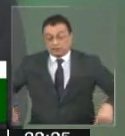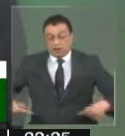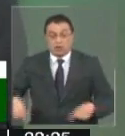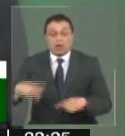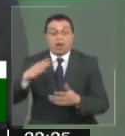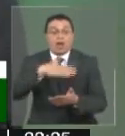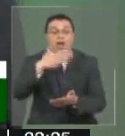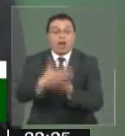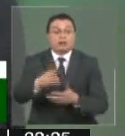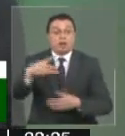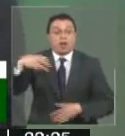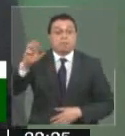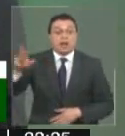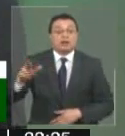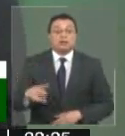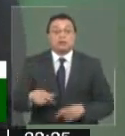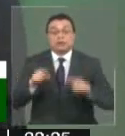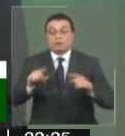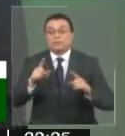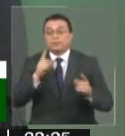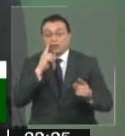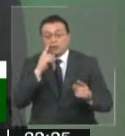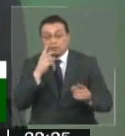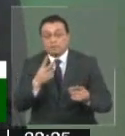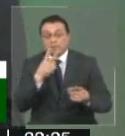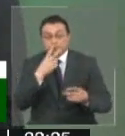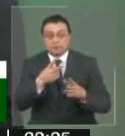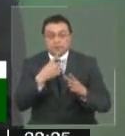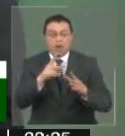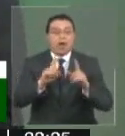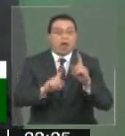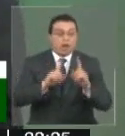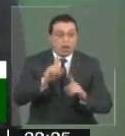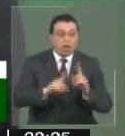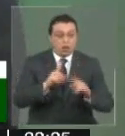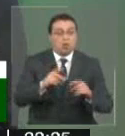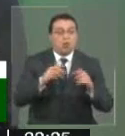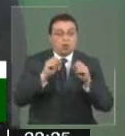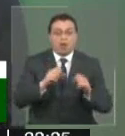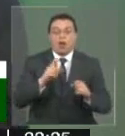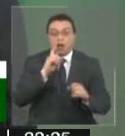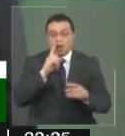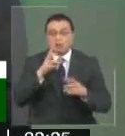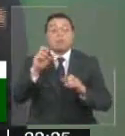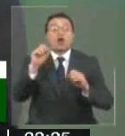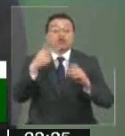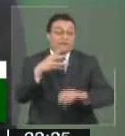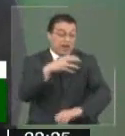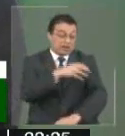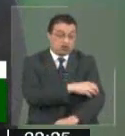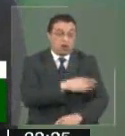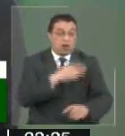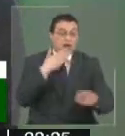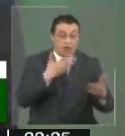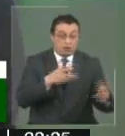mar. No la vi todavía acá, hay alguna, porque me hablaron que hay alguna que